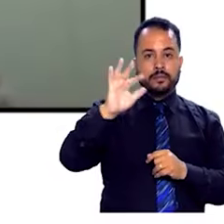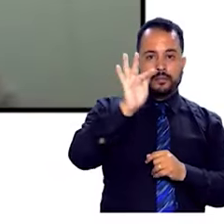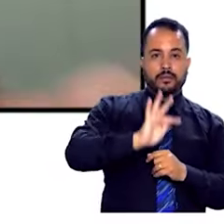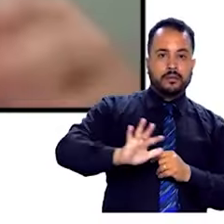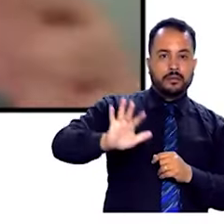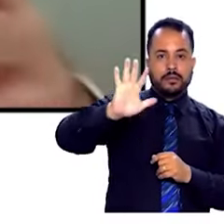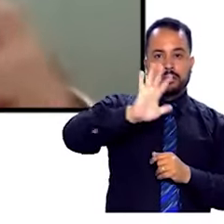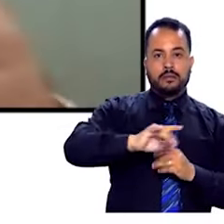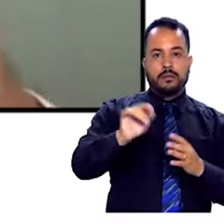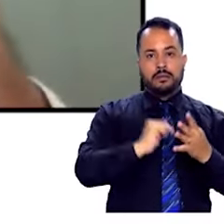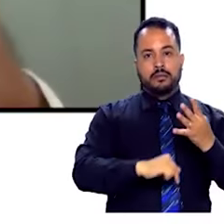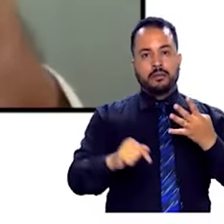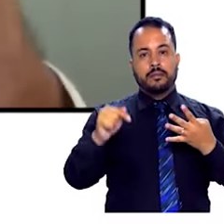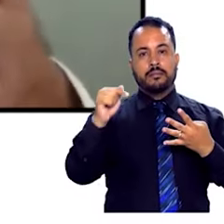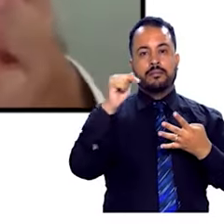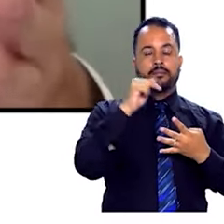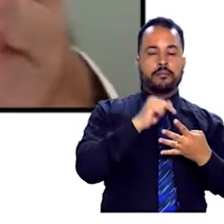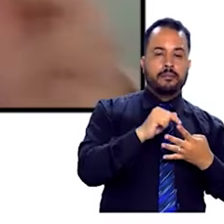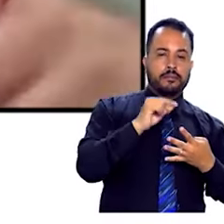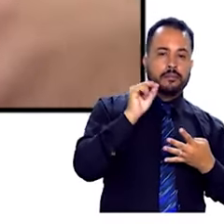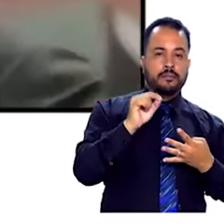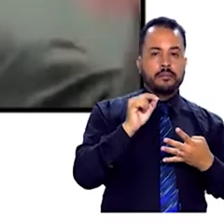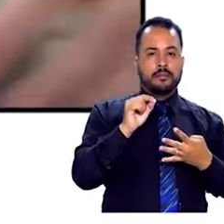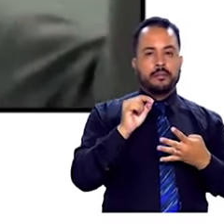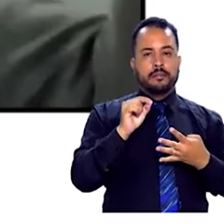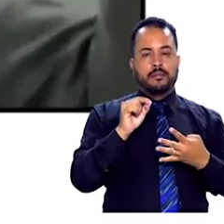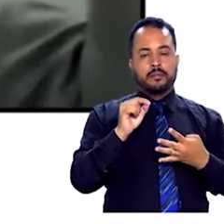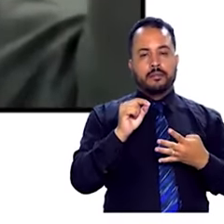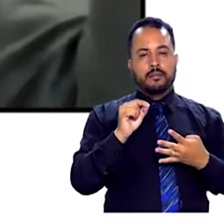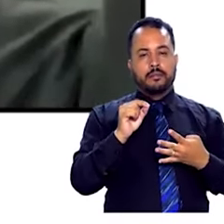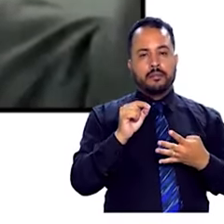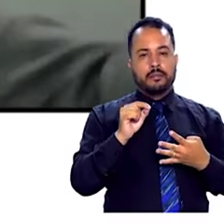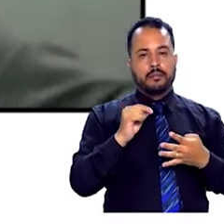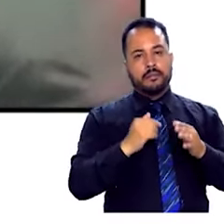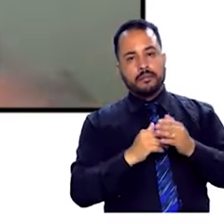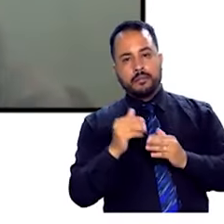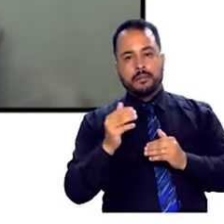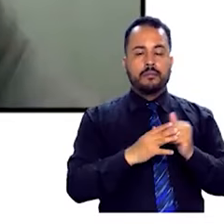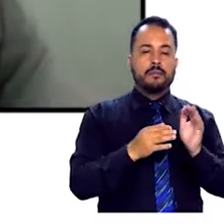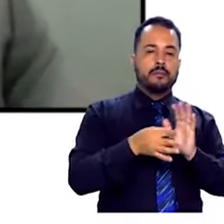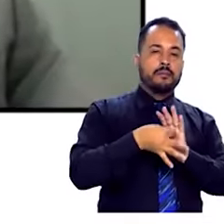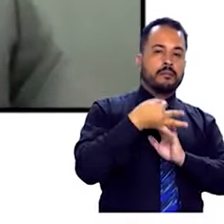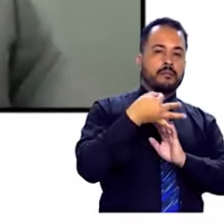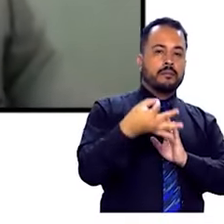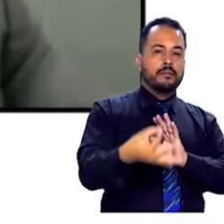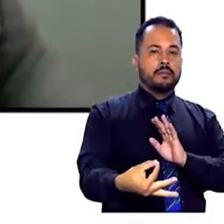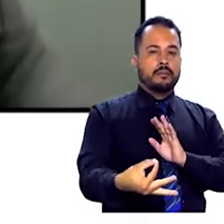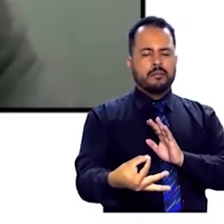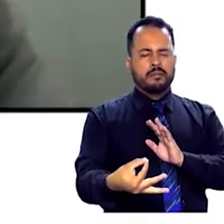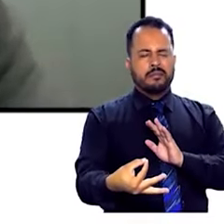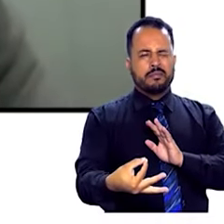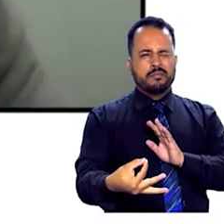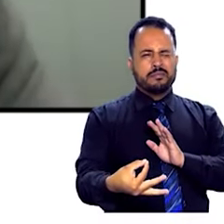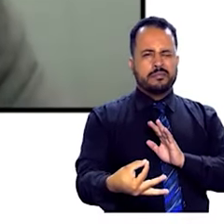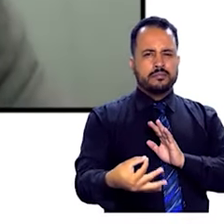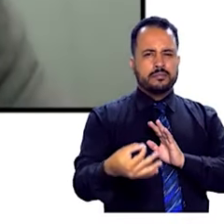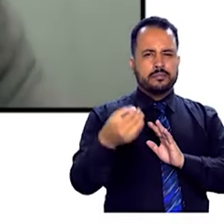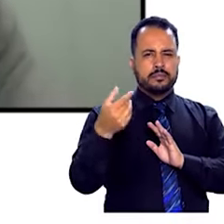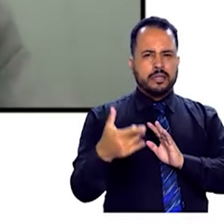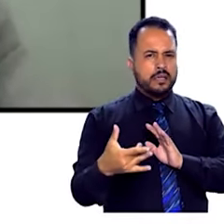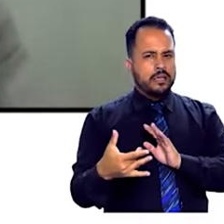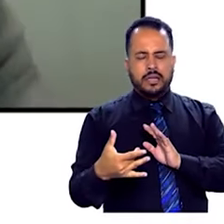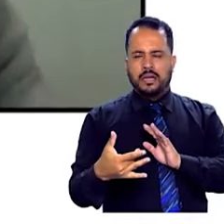del calidad de Los argumentos no Son buenos Pero de todos modos la cuestión debe ser tratada Y Así